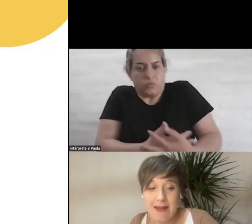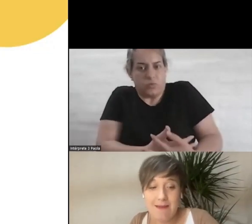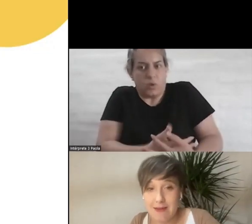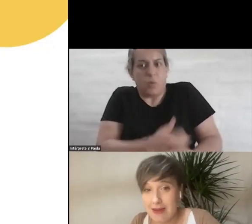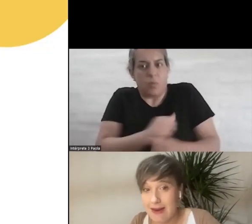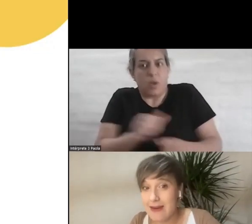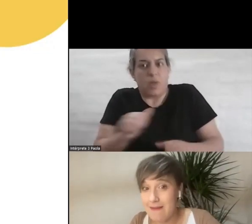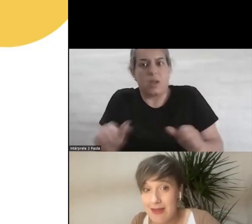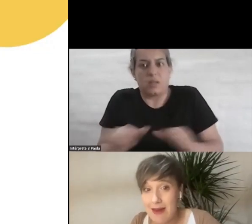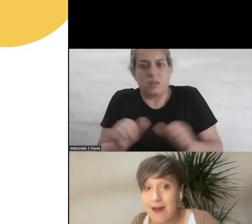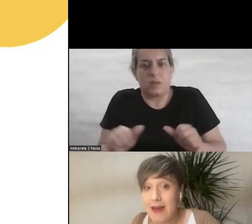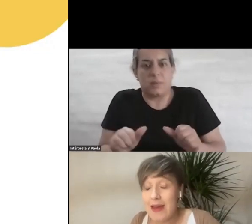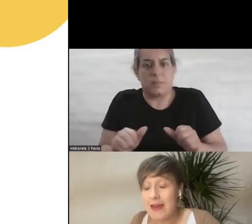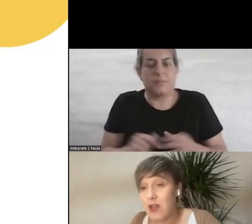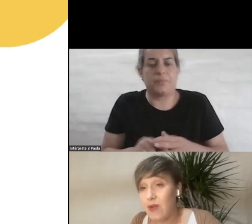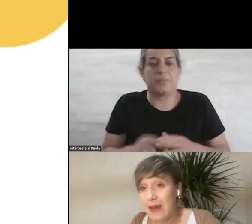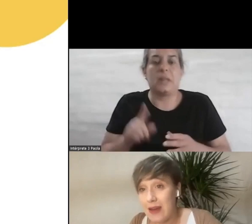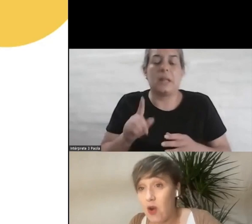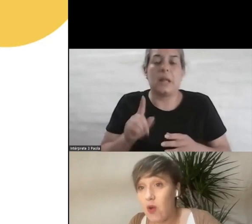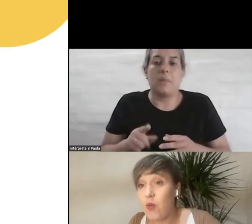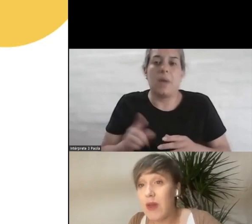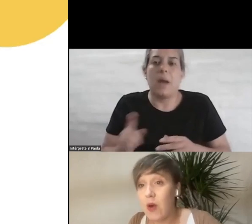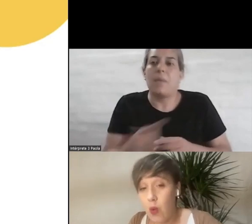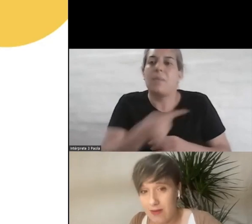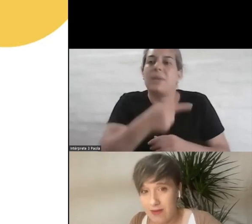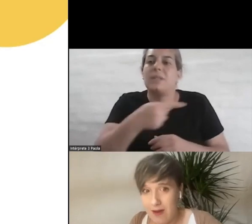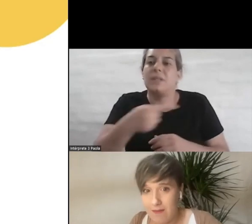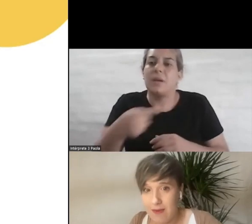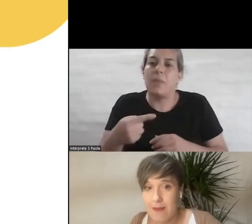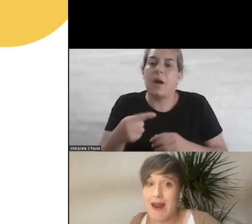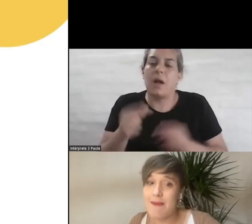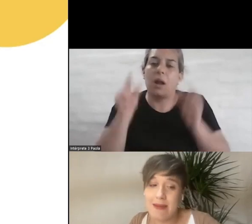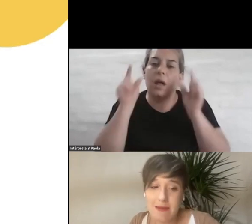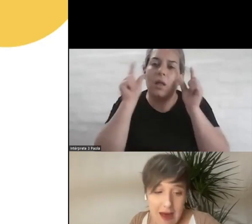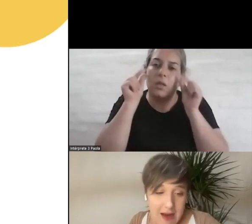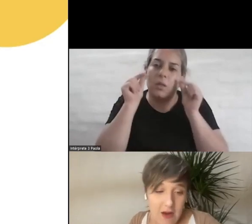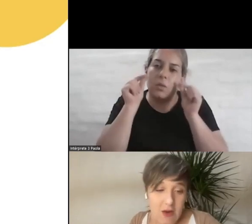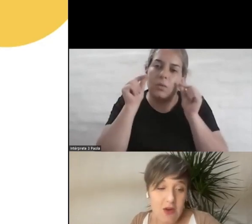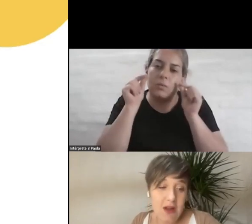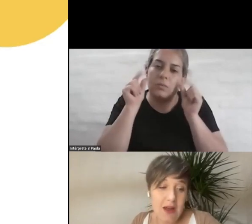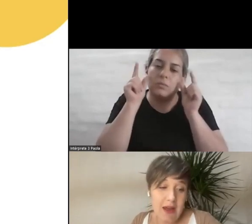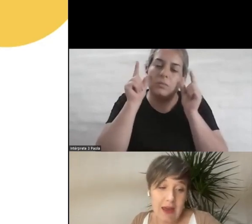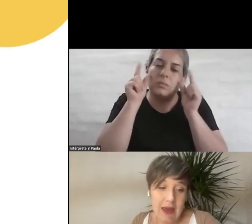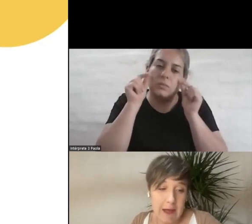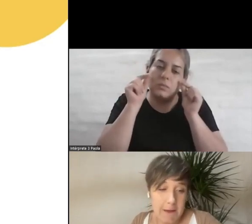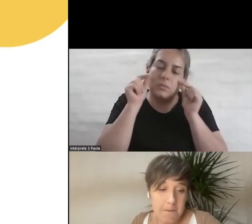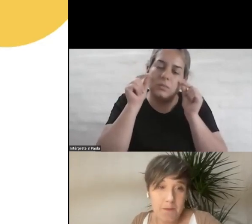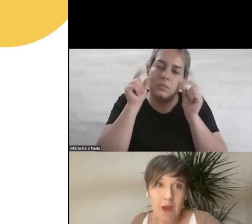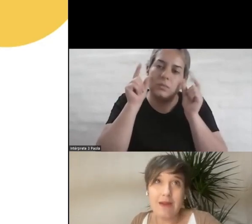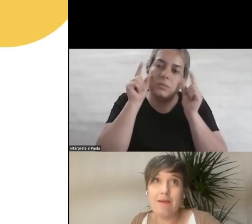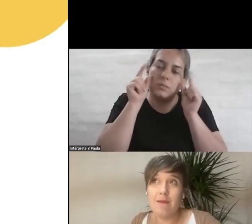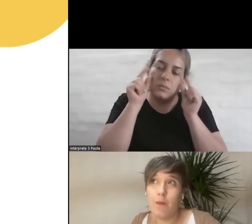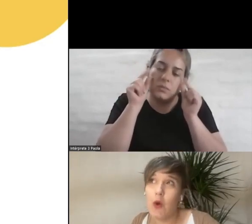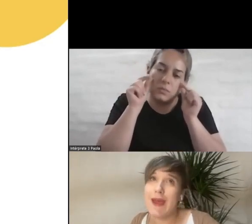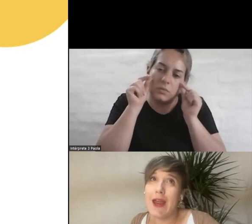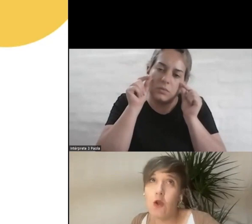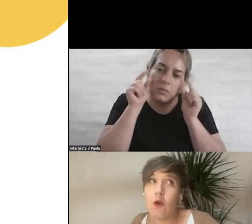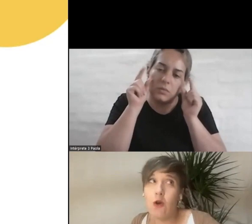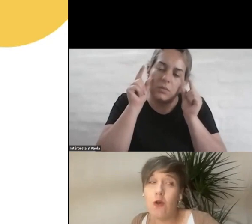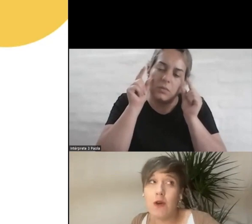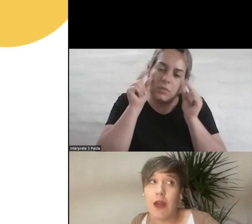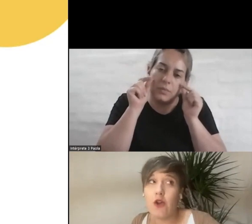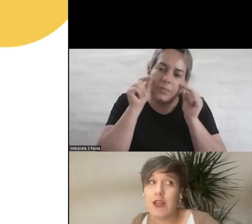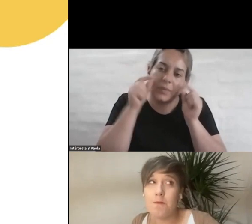primeras semanas de vida, y esto hay que tenerlo muy en cuenta, ¿vale? Para alimentarlos, puede